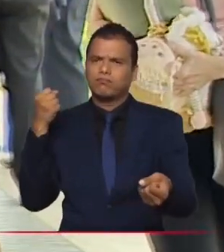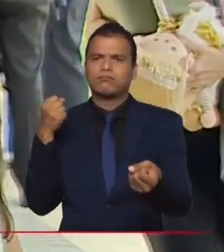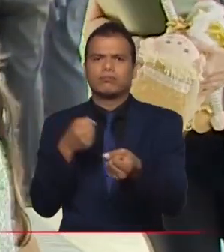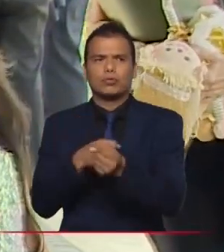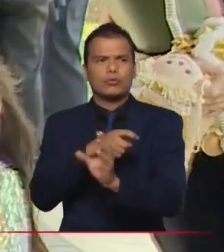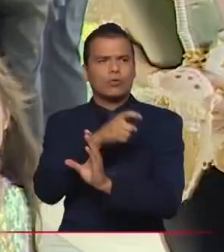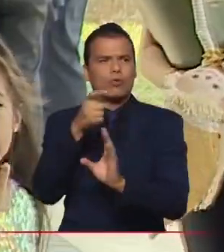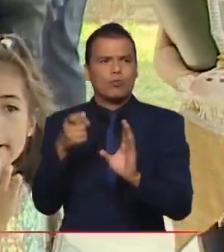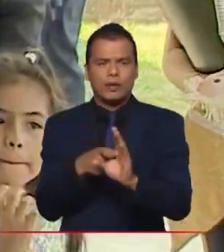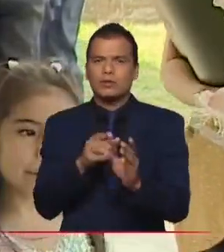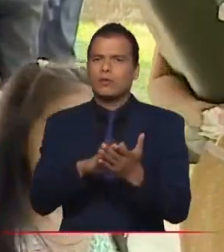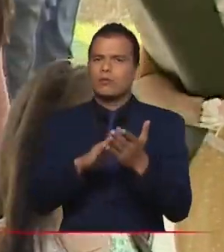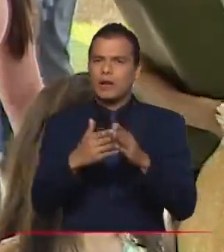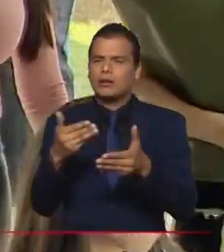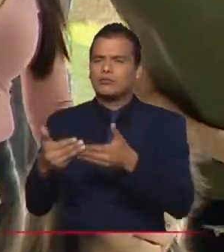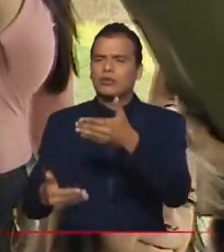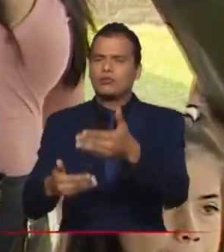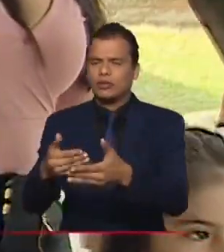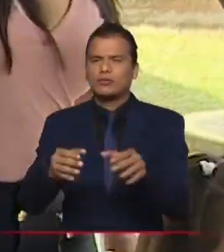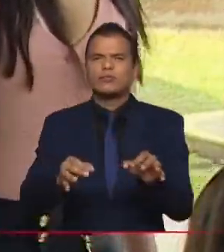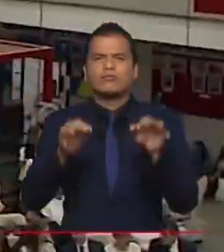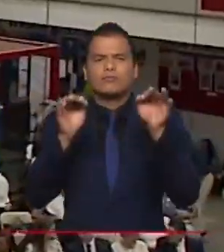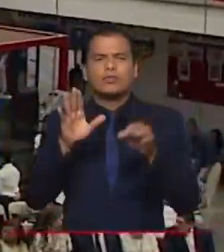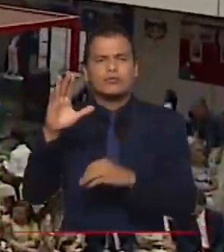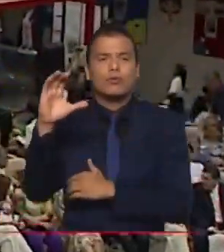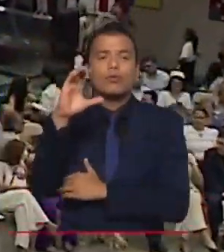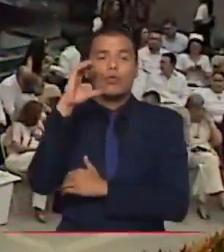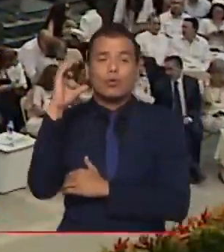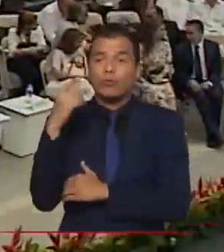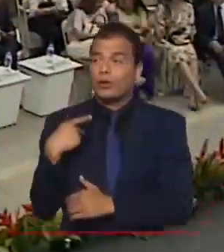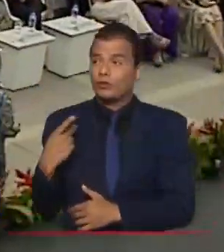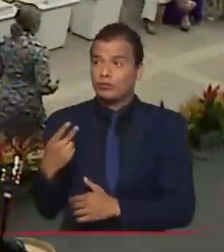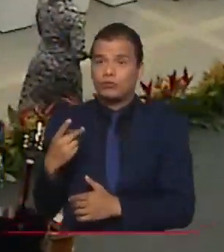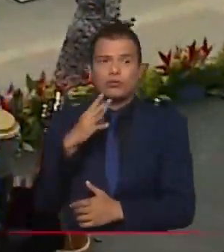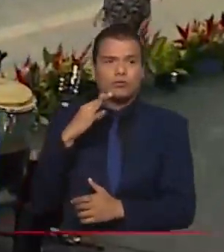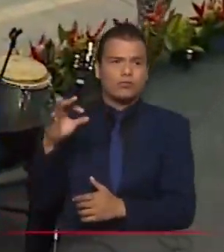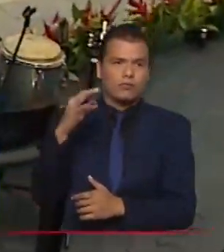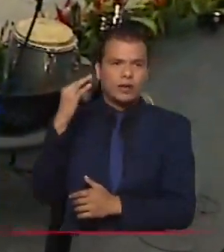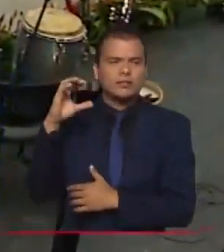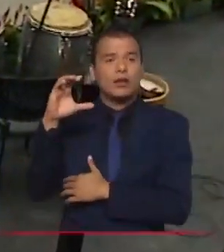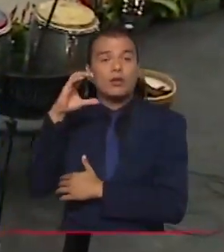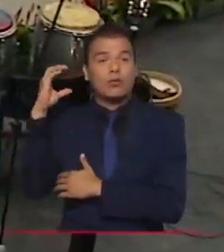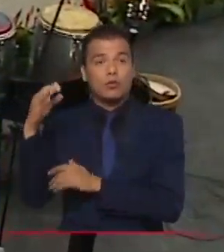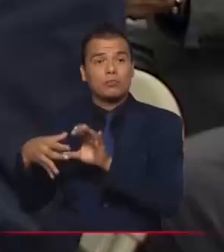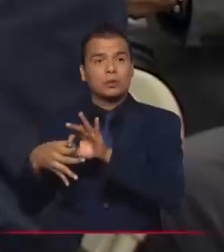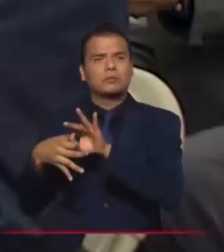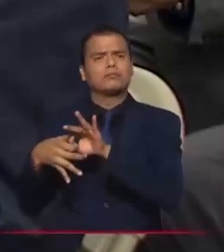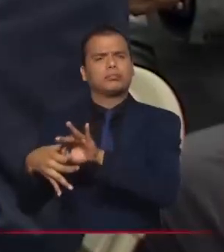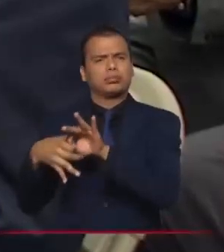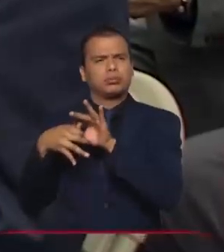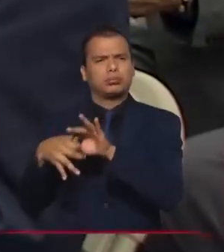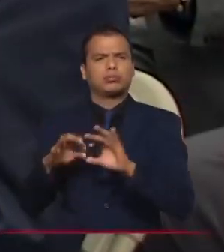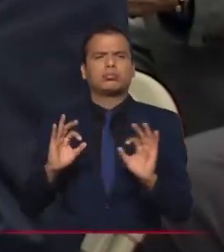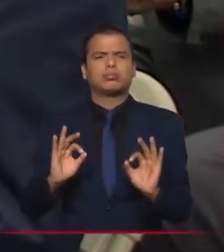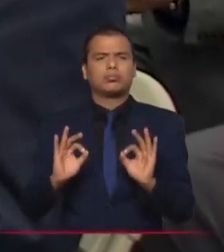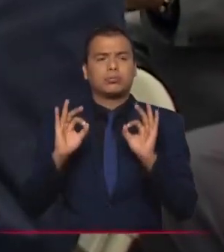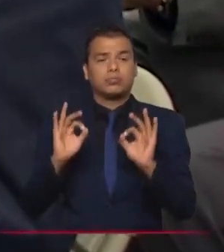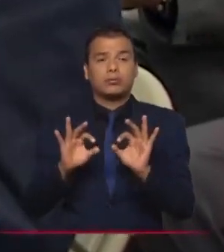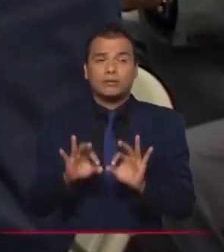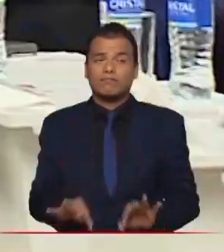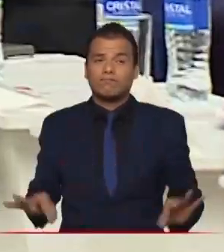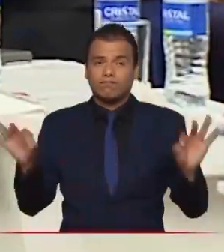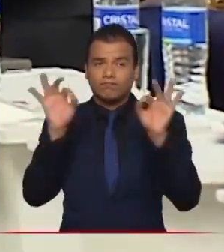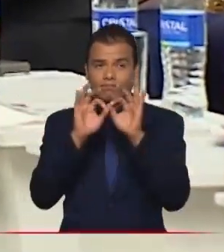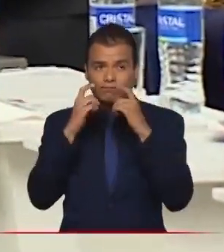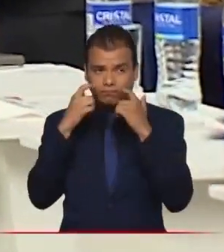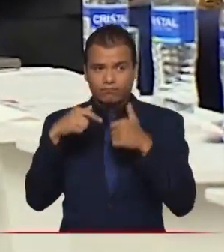el proceso de paz en Colombia. Entonces, Colombia y Francia son socios muy importantes aquí en el país, pero también